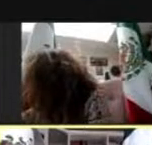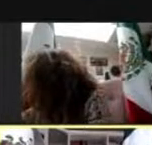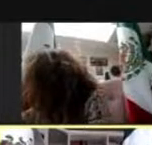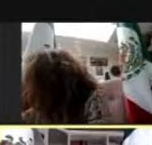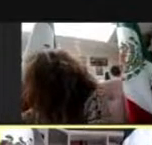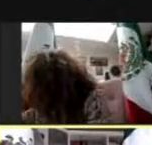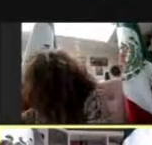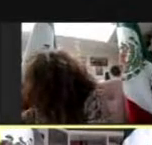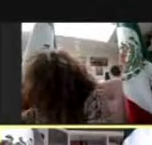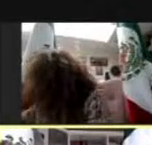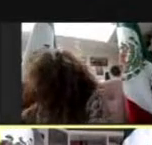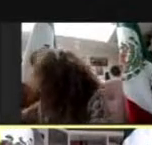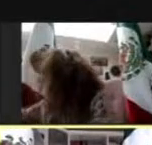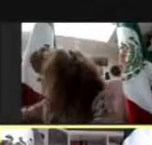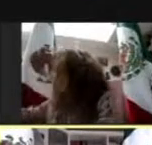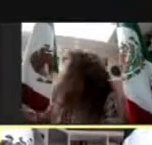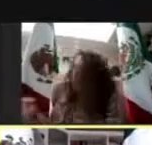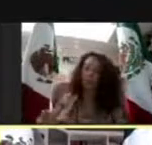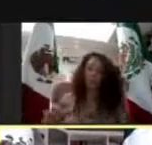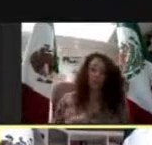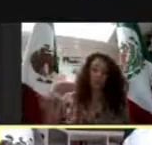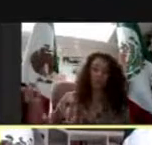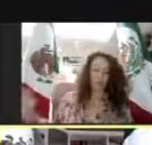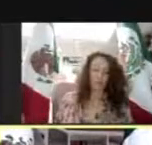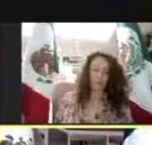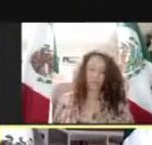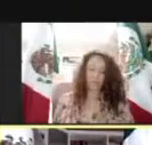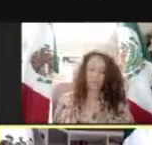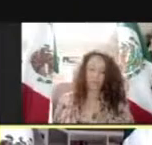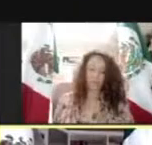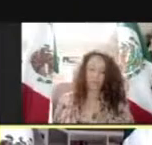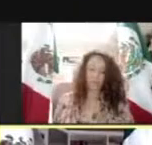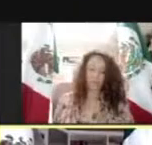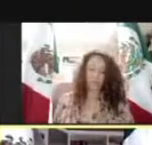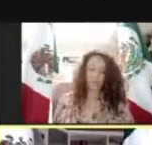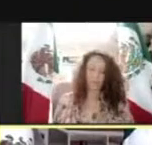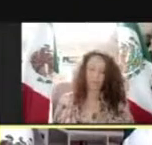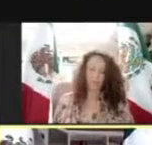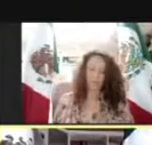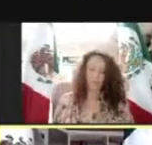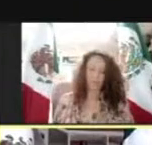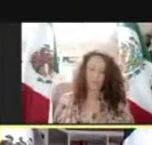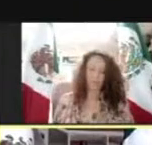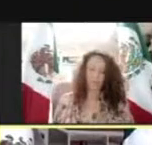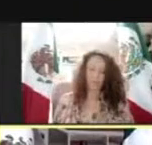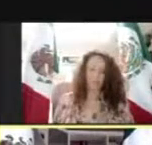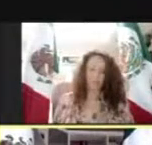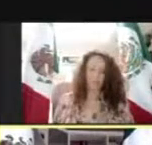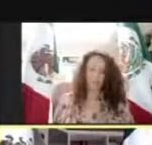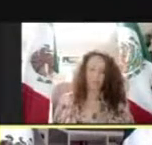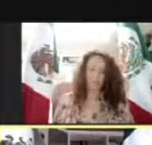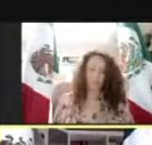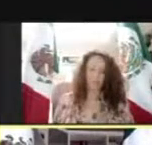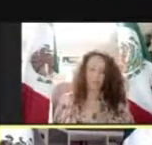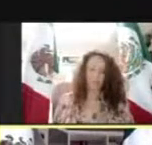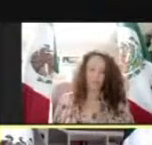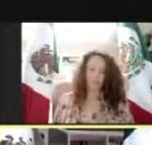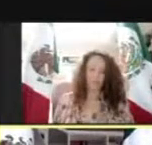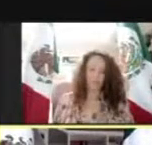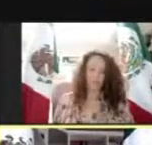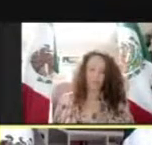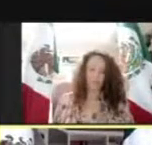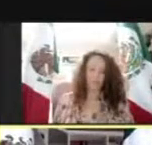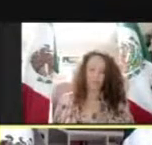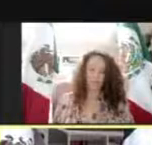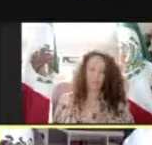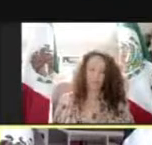El siguiente punto del orden del día es la discusión en su caso aprobación del dictamen por el cual se aprueba con modificaciones la proposición con punto de acuerdo por el que se exhorta de manera respetuosa y en